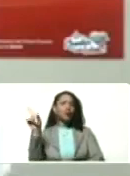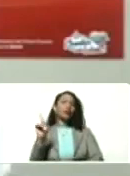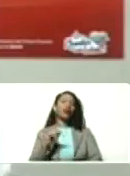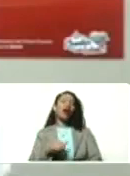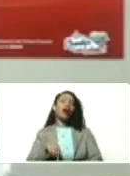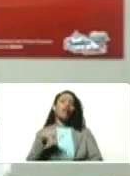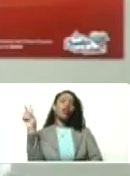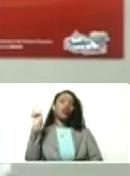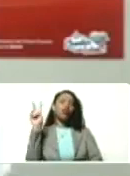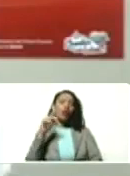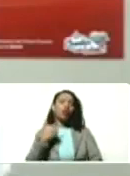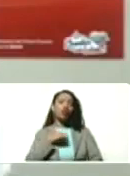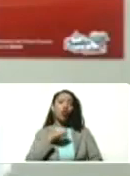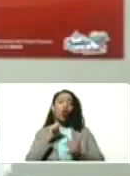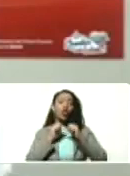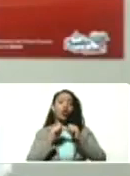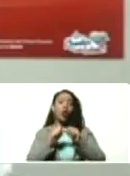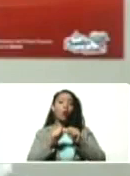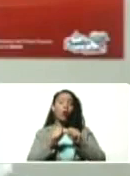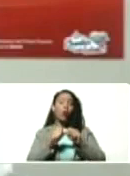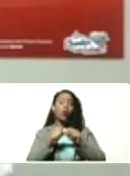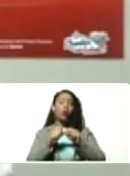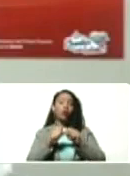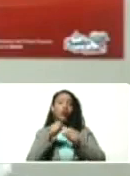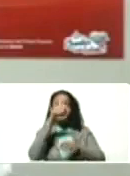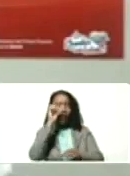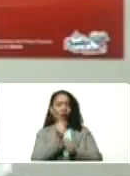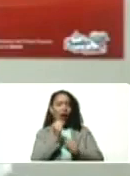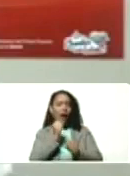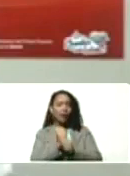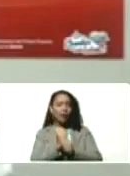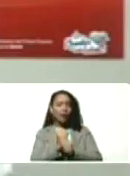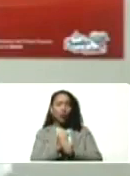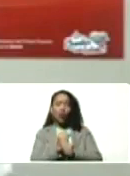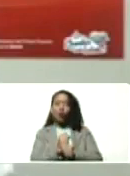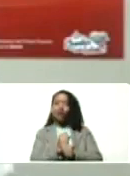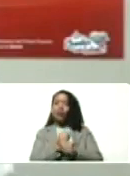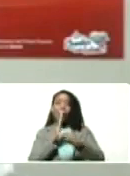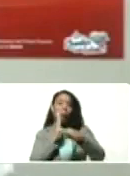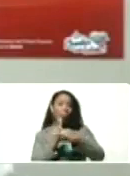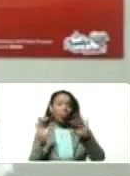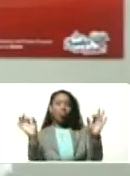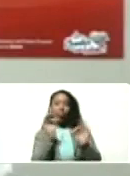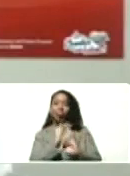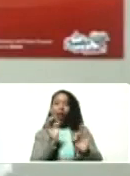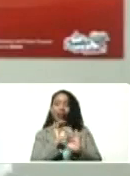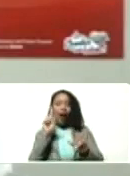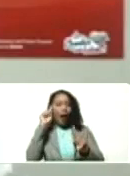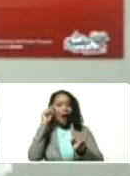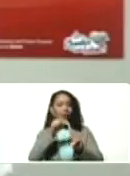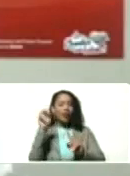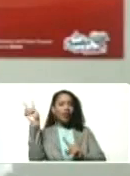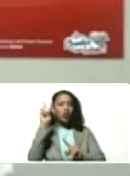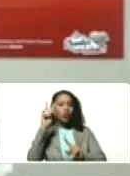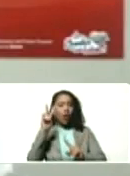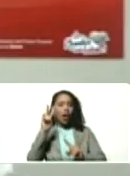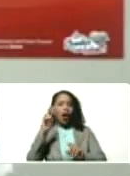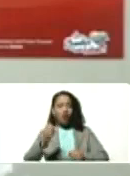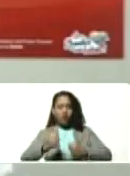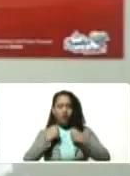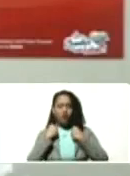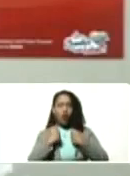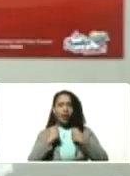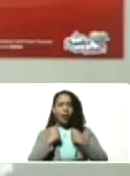venezolanos, nosotros tenemos que seguir la marcha indetenible hacia la Venezuela potencia,